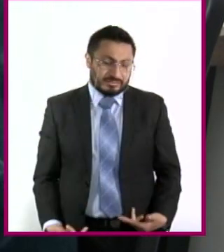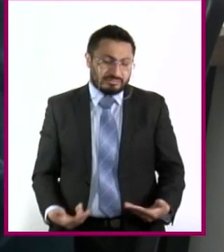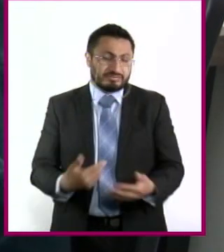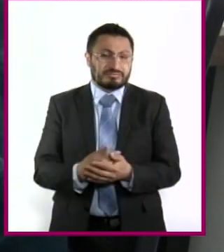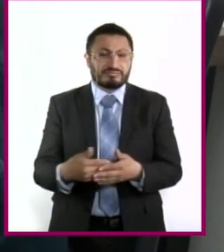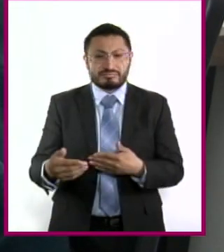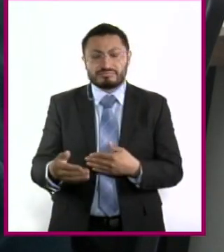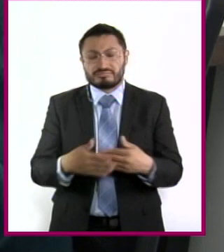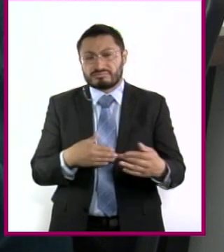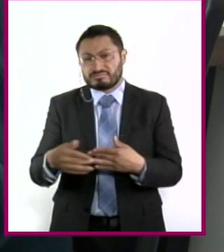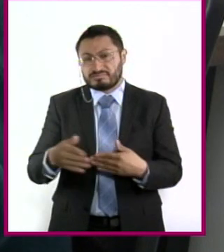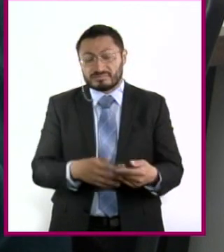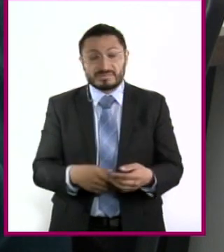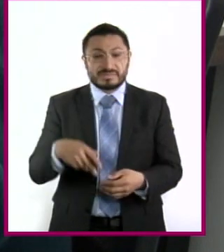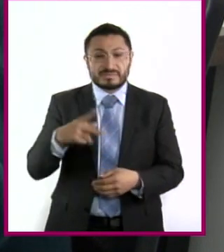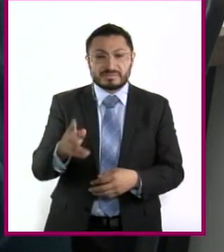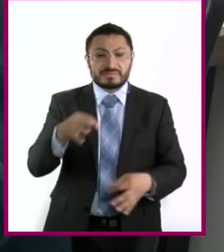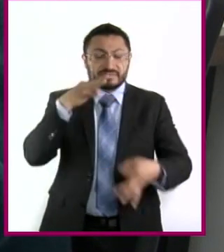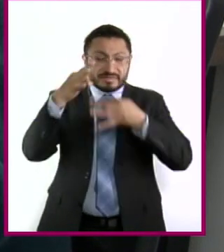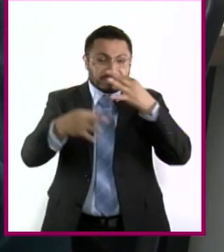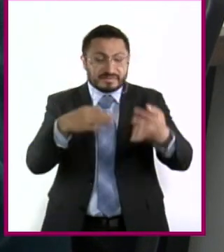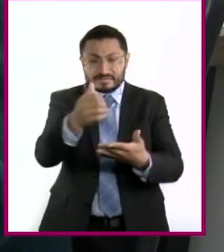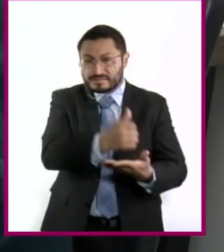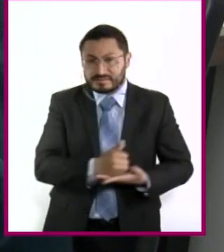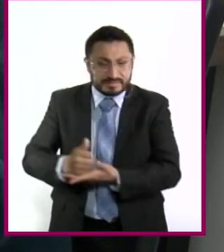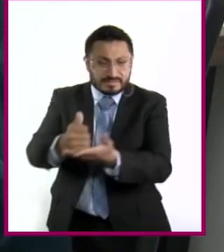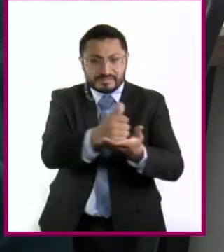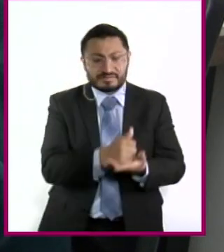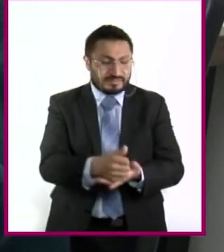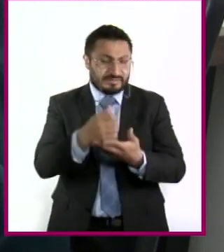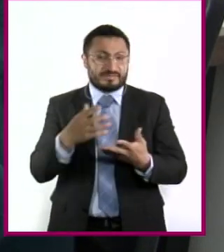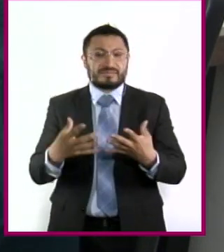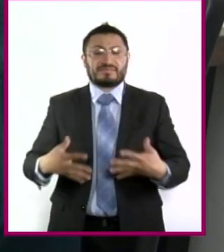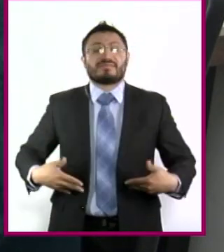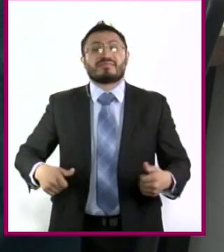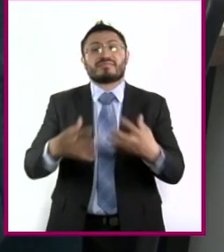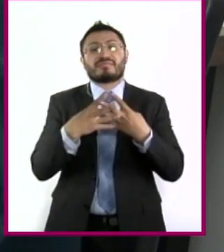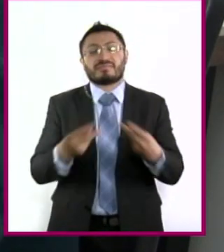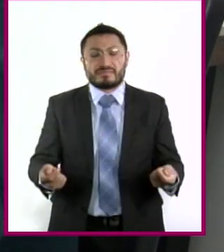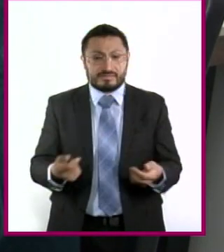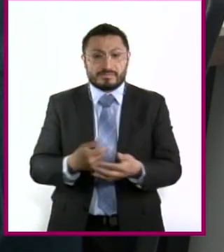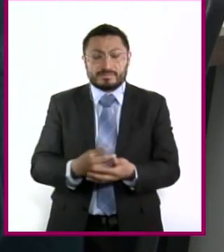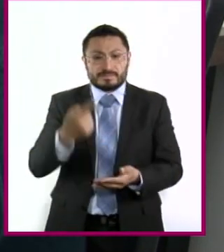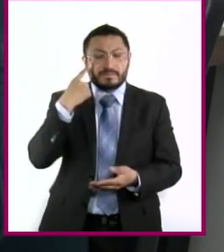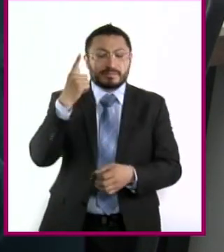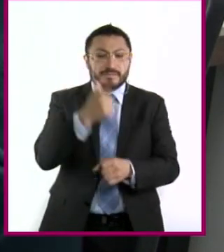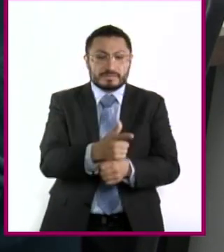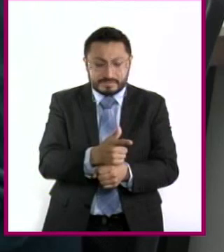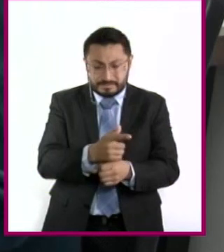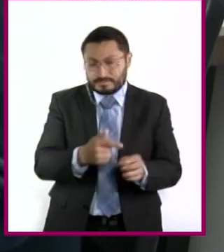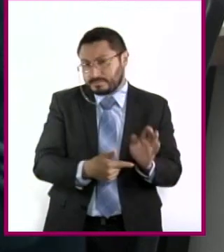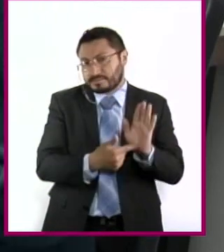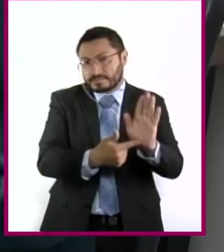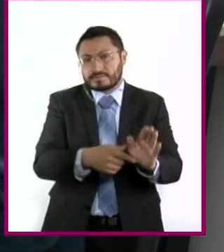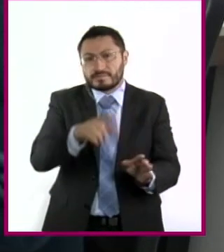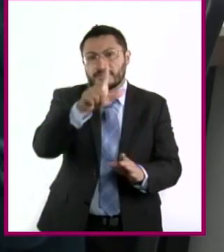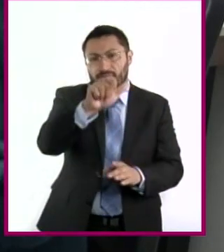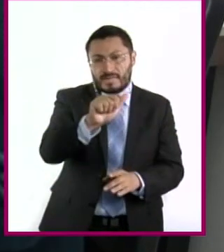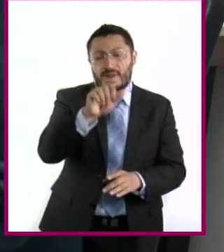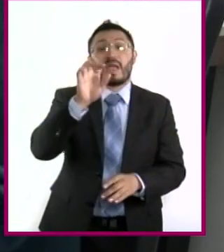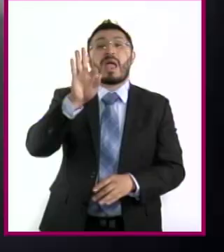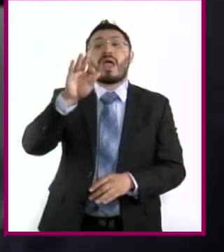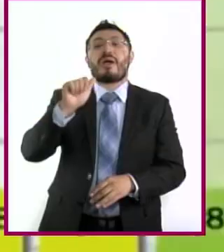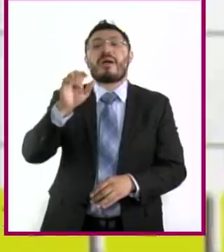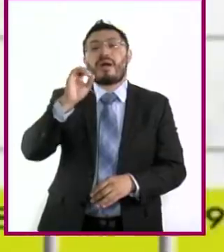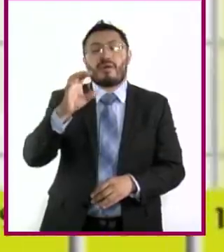es que todos podemos contribuir a que esta desaparezca. Miren lo que acabo de encontrar en internet. La FAO es una